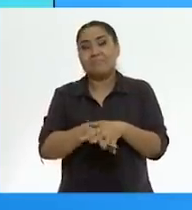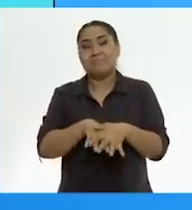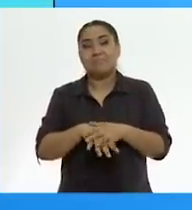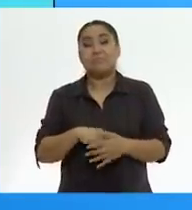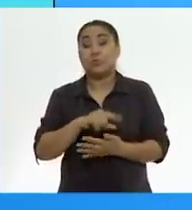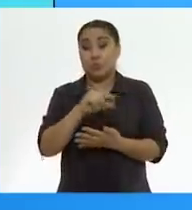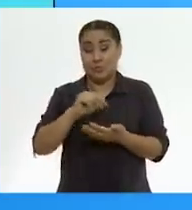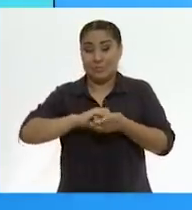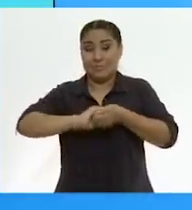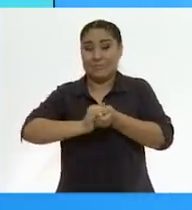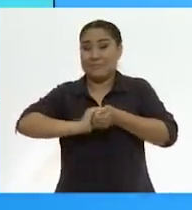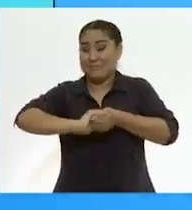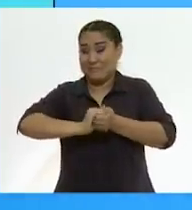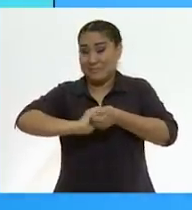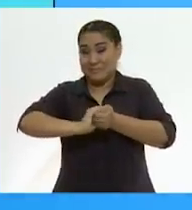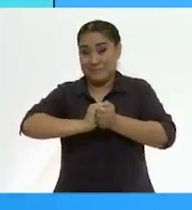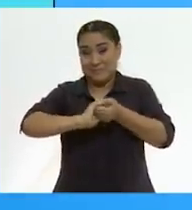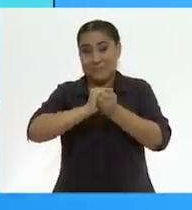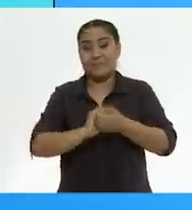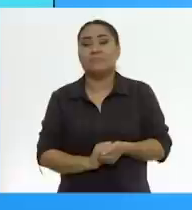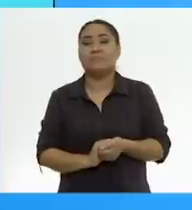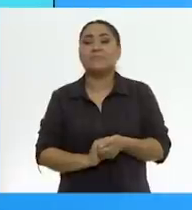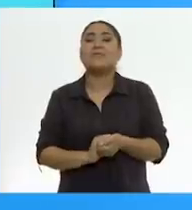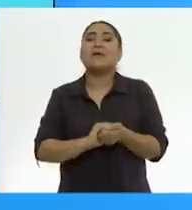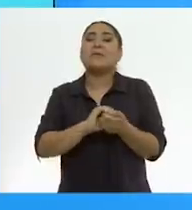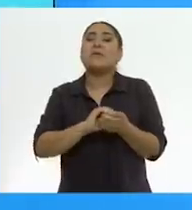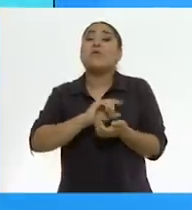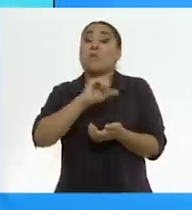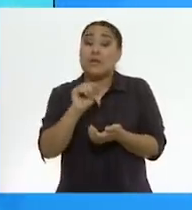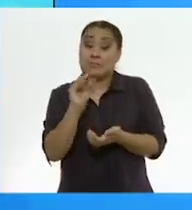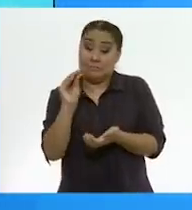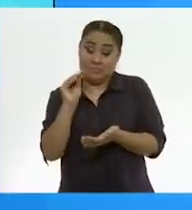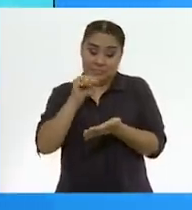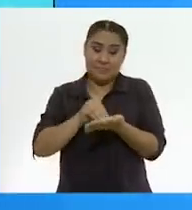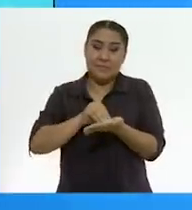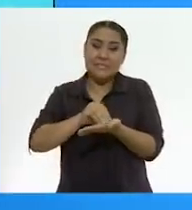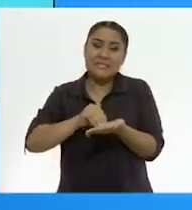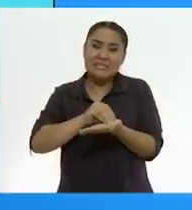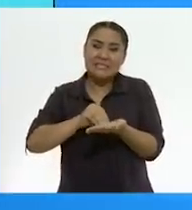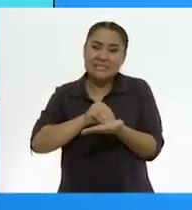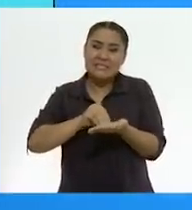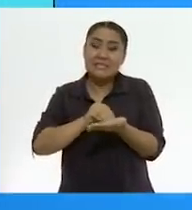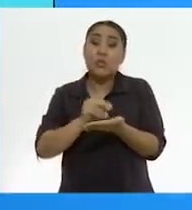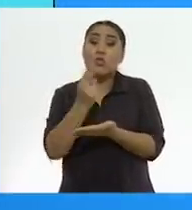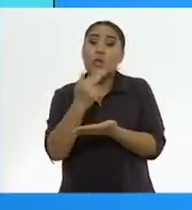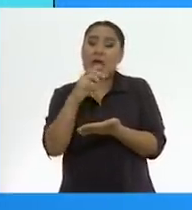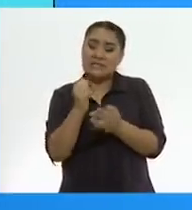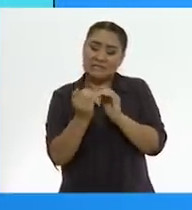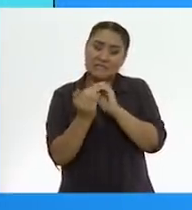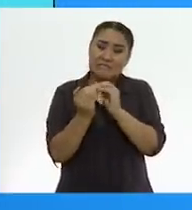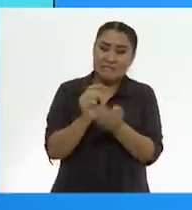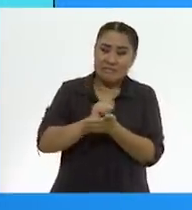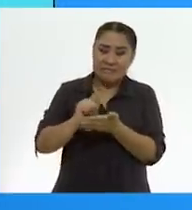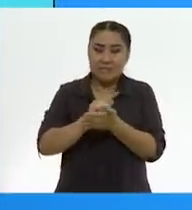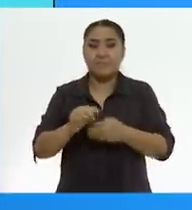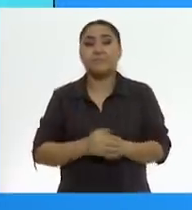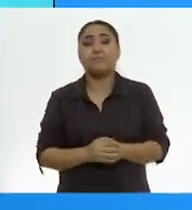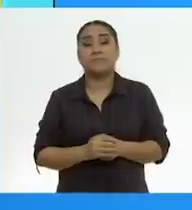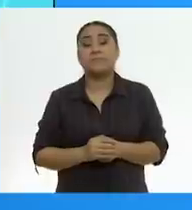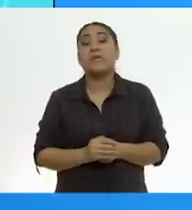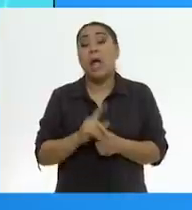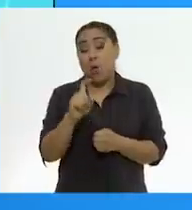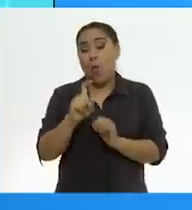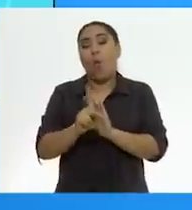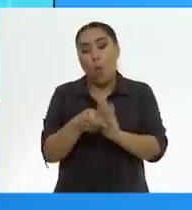dedos. Ahora haz como que rasguñas la palma de tus manos para lavar tus uñas. Enjuaga tus manos